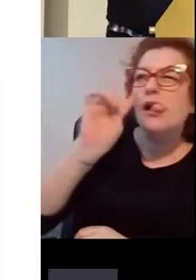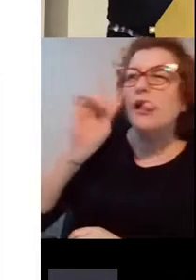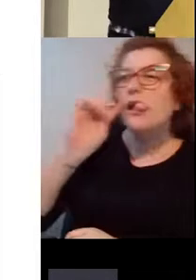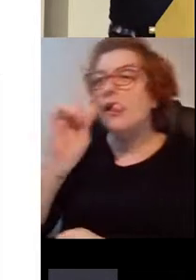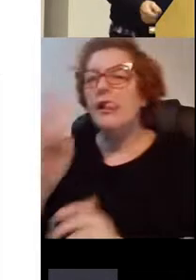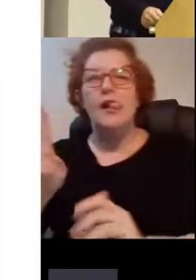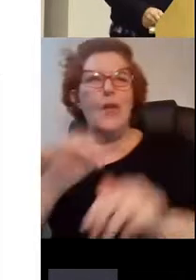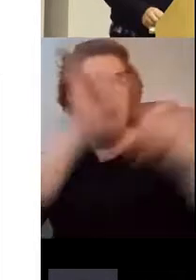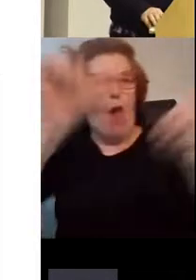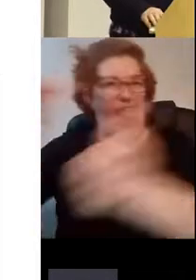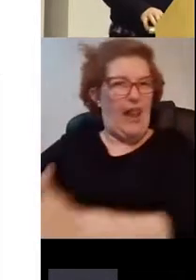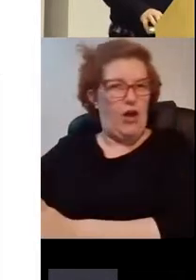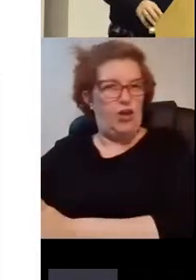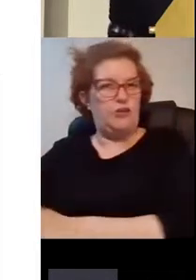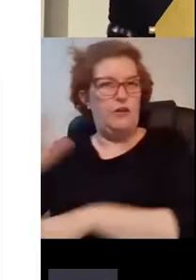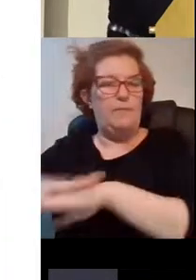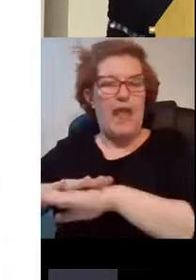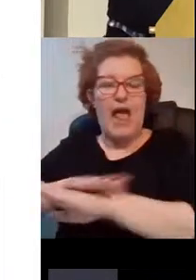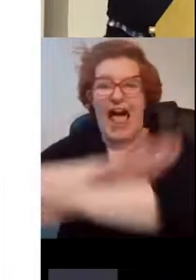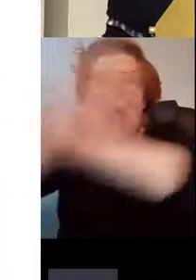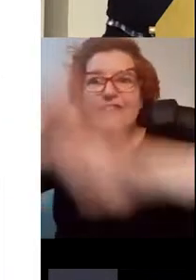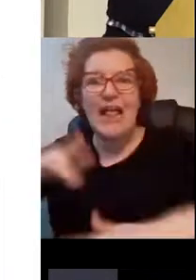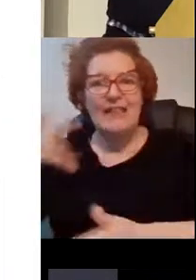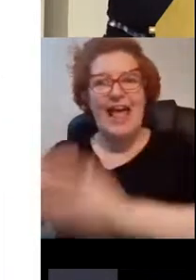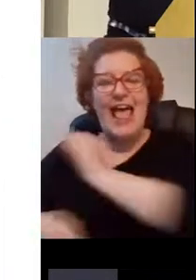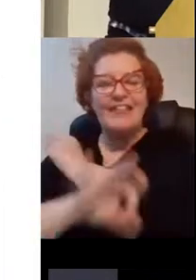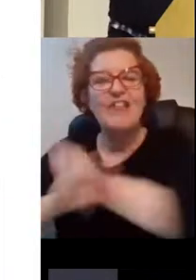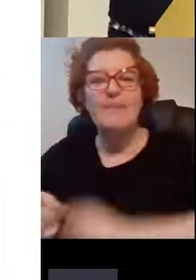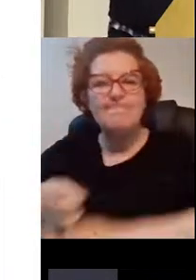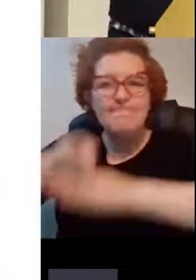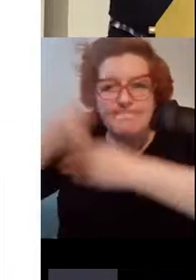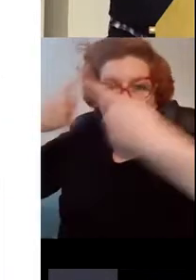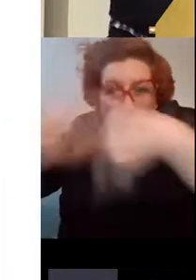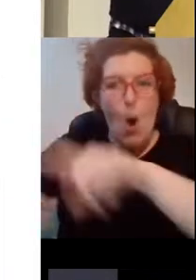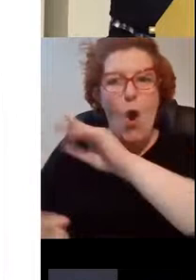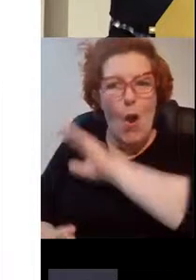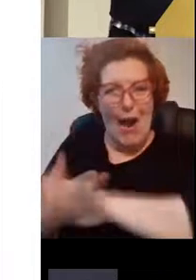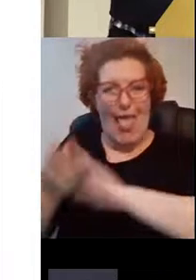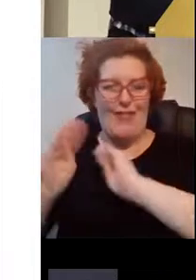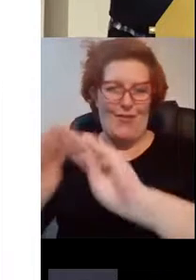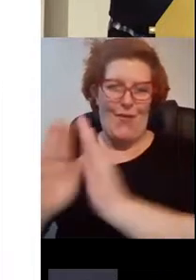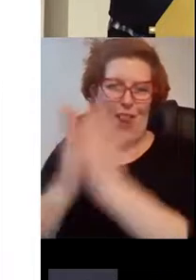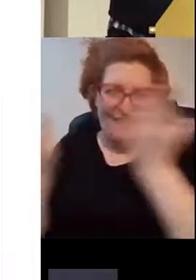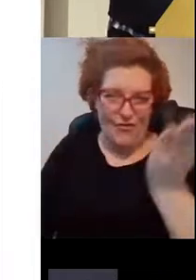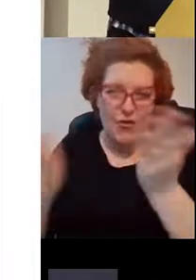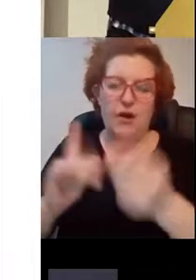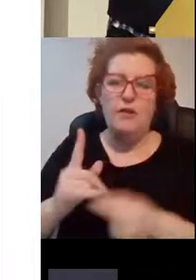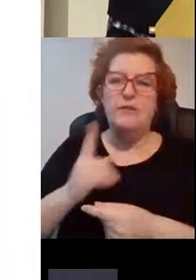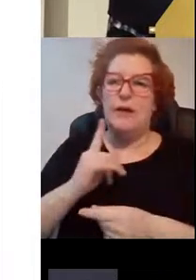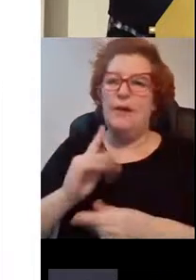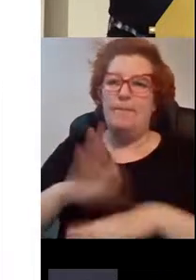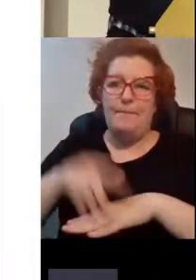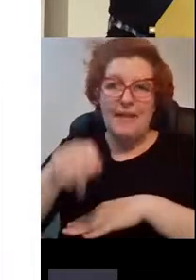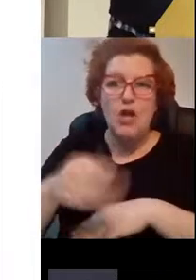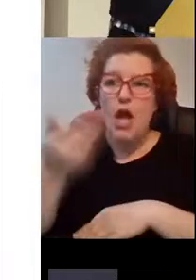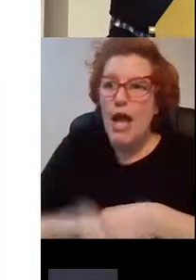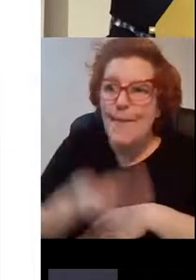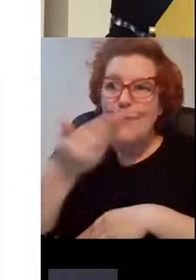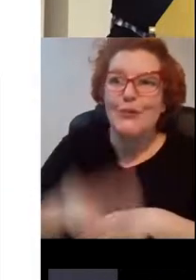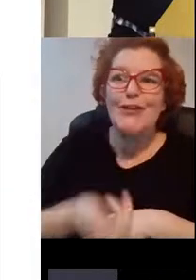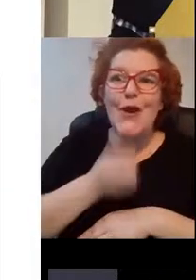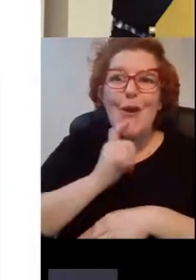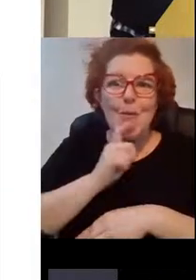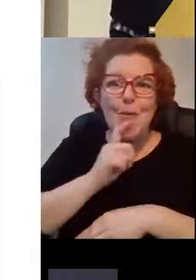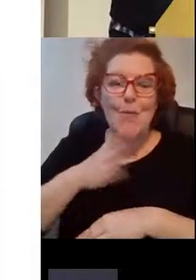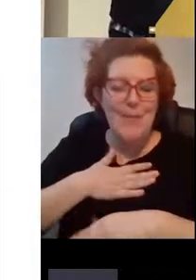el que se les pide que desarrollen ello. Por eso es muy interesante conocer primero el plan de estudios, la situación en la que está su asignatura y